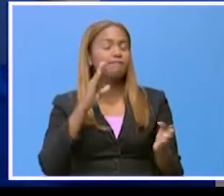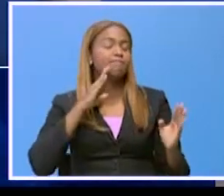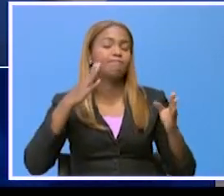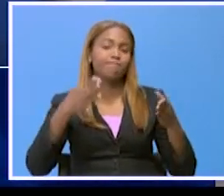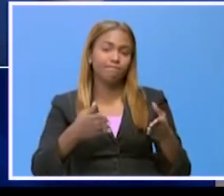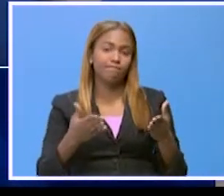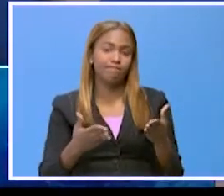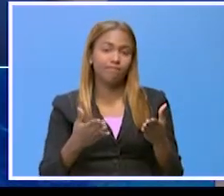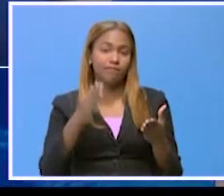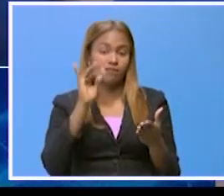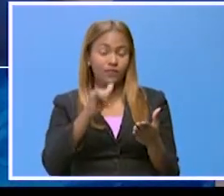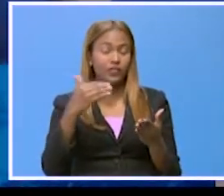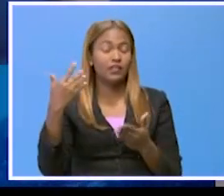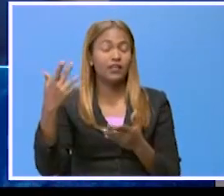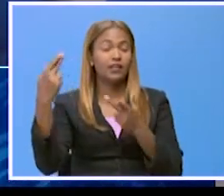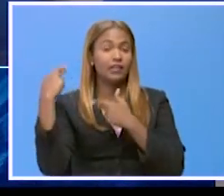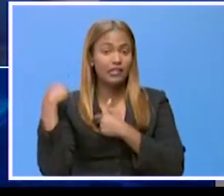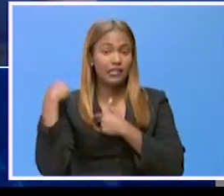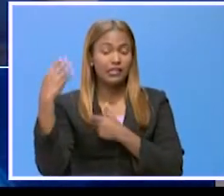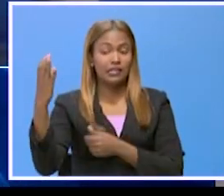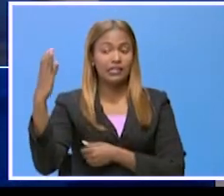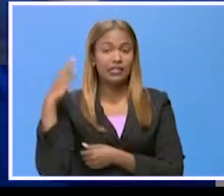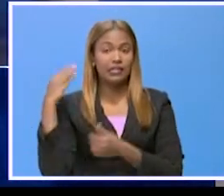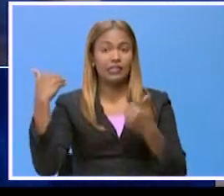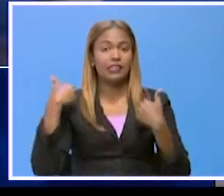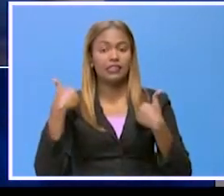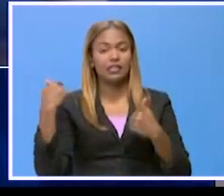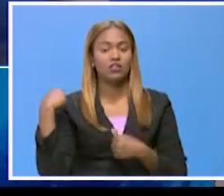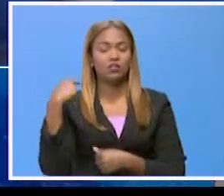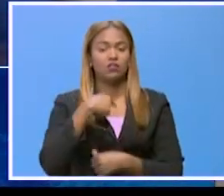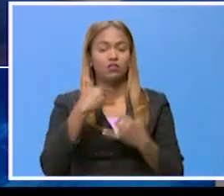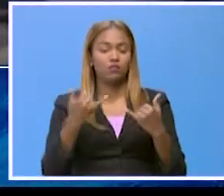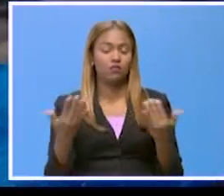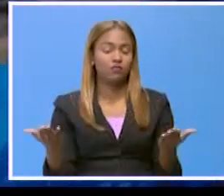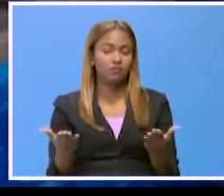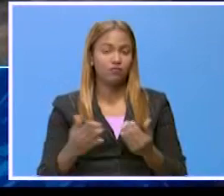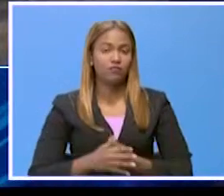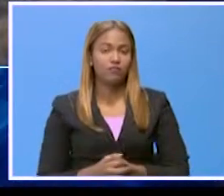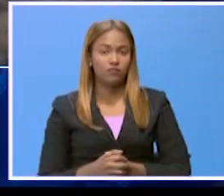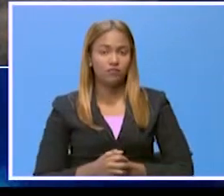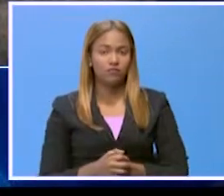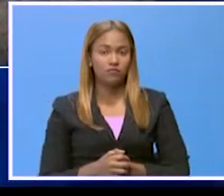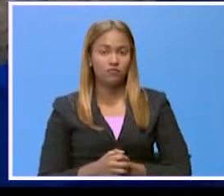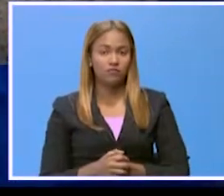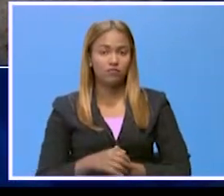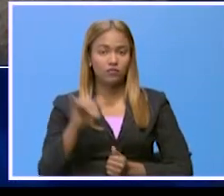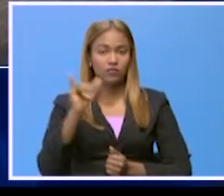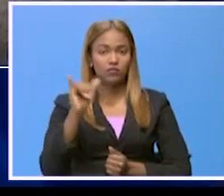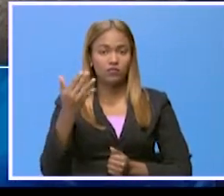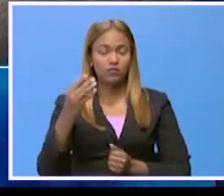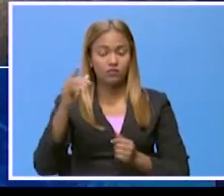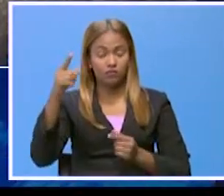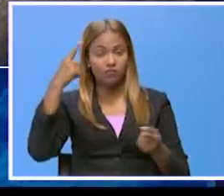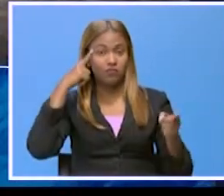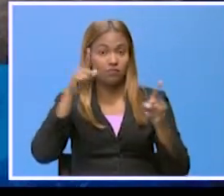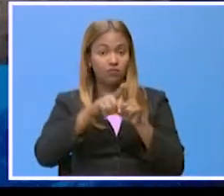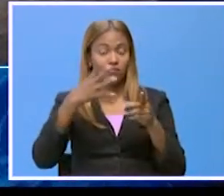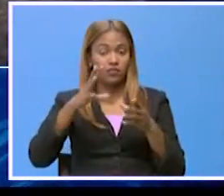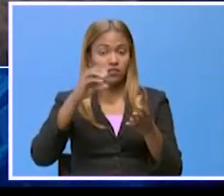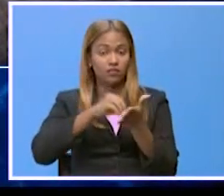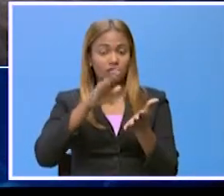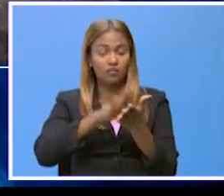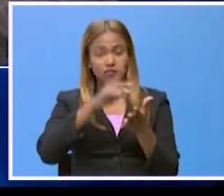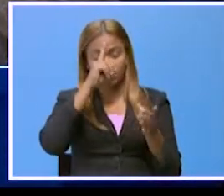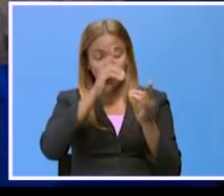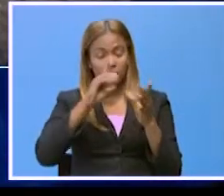y esa es la vocación que nos trae a nosotros hoy aquí tanto el convenio fue suscrito por el